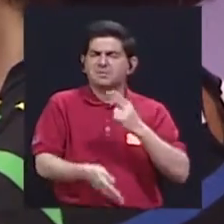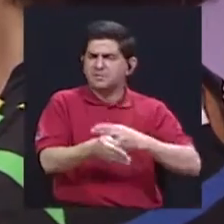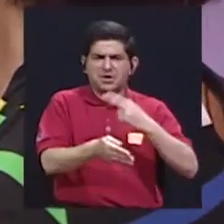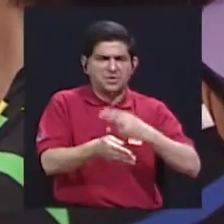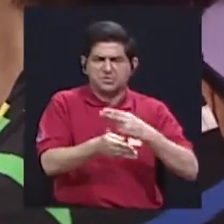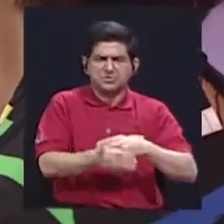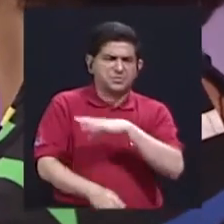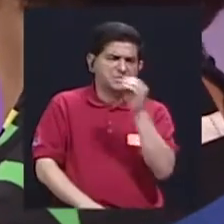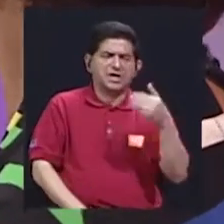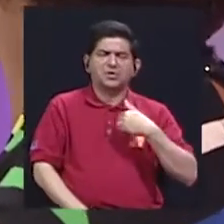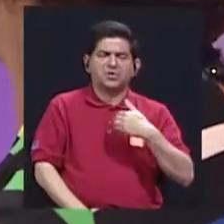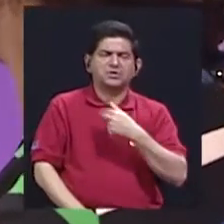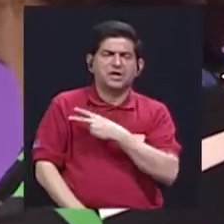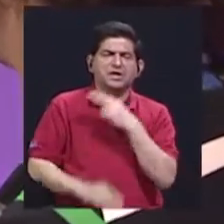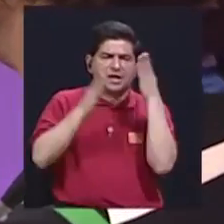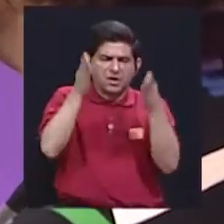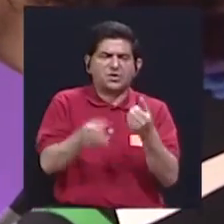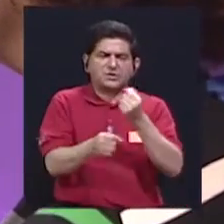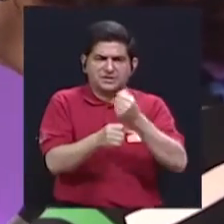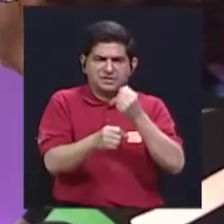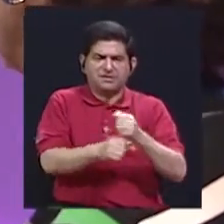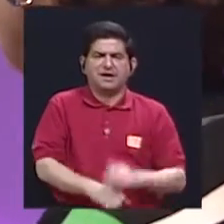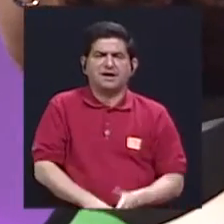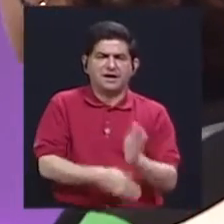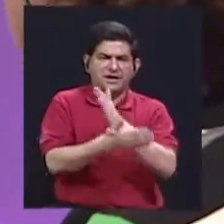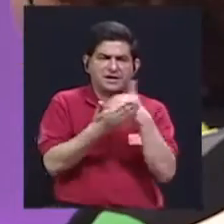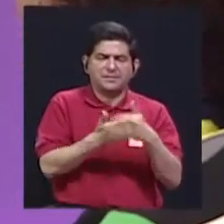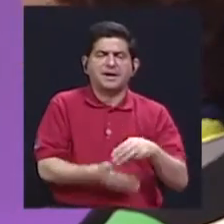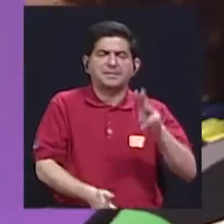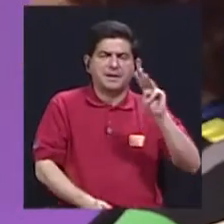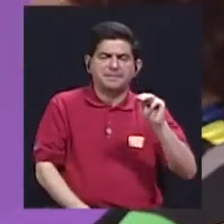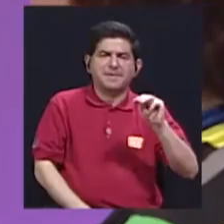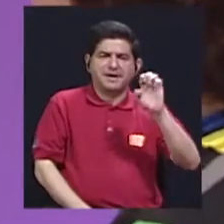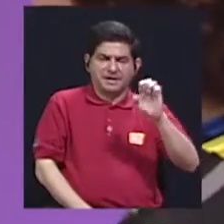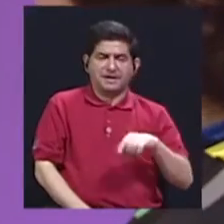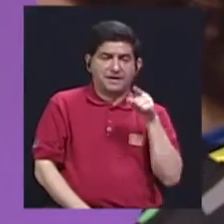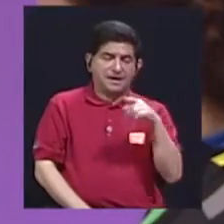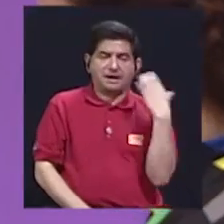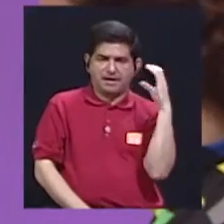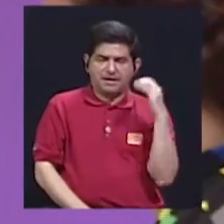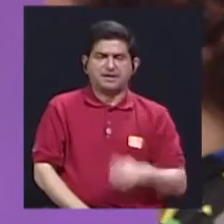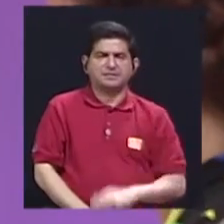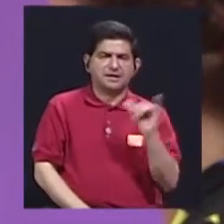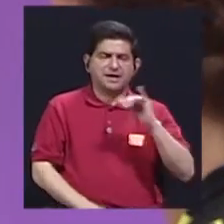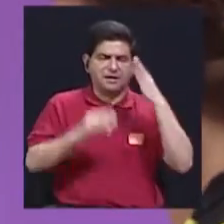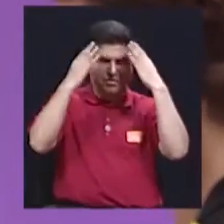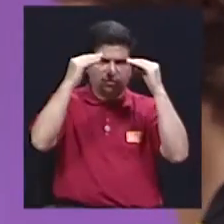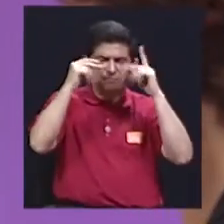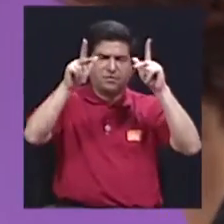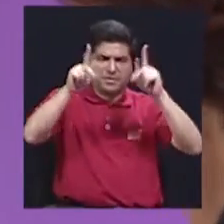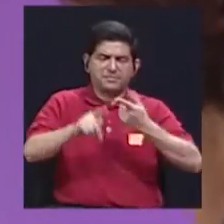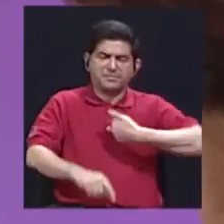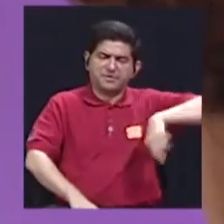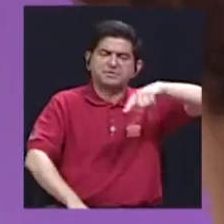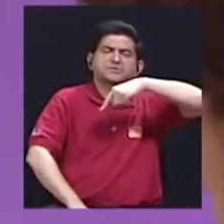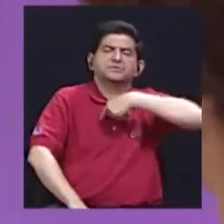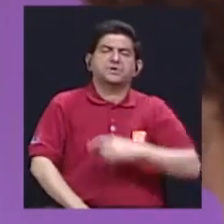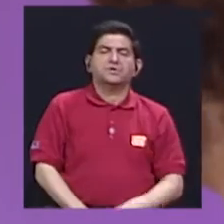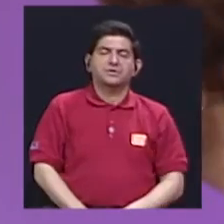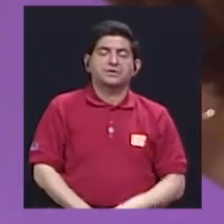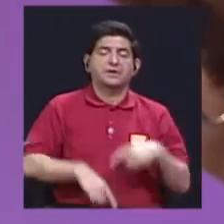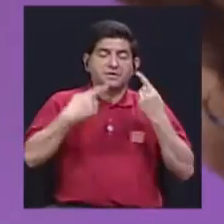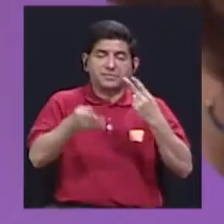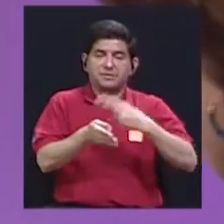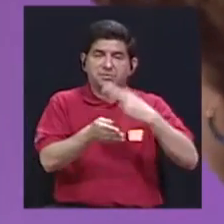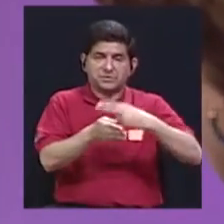obtenemos voluntarias trabajando como en la parte de marianela que está en cartago y nos reporta también pacientes a nosotros vamos al